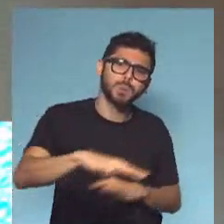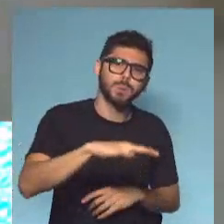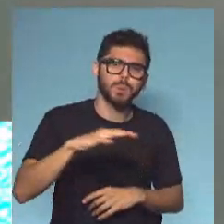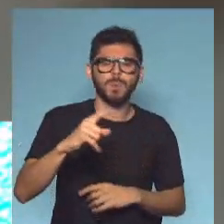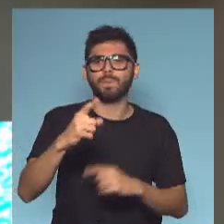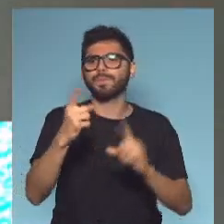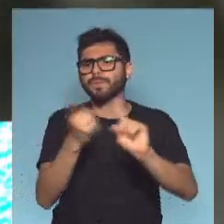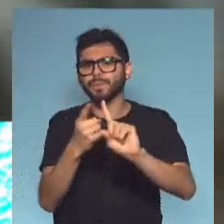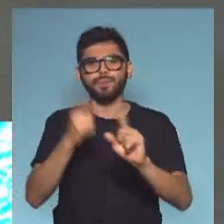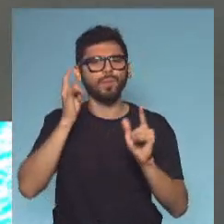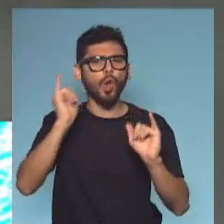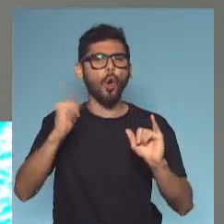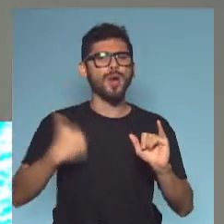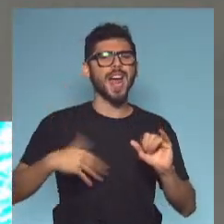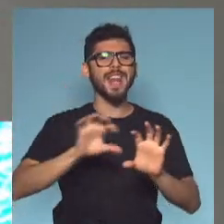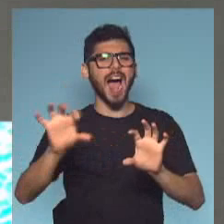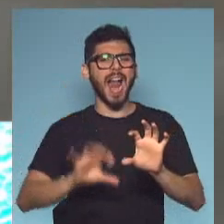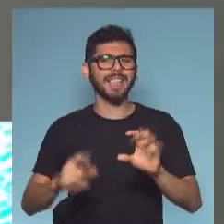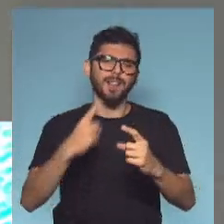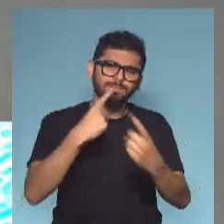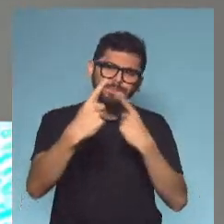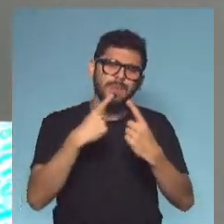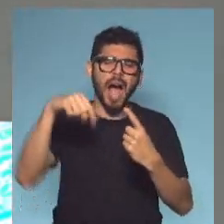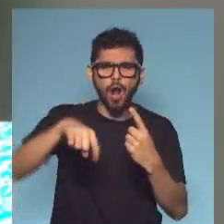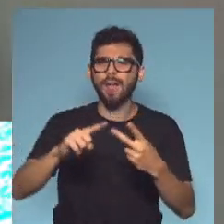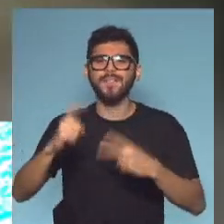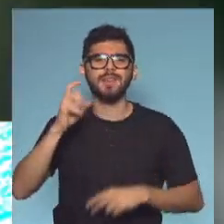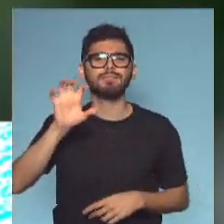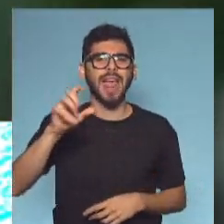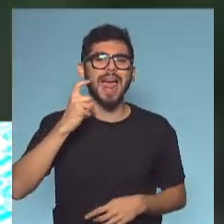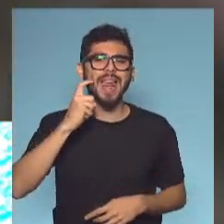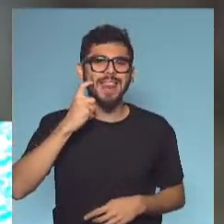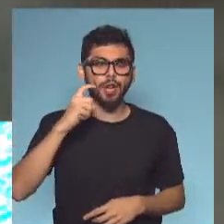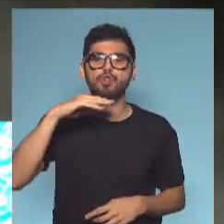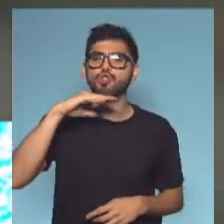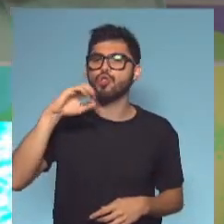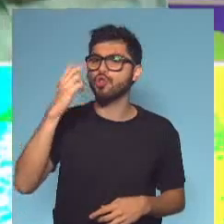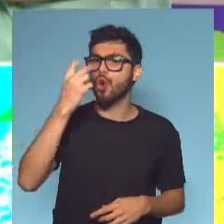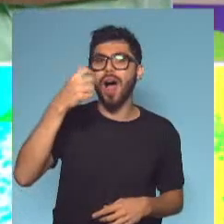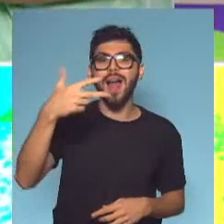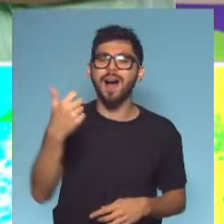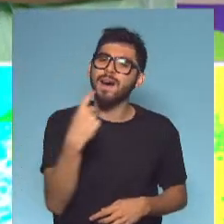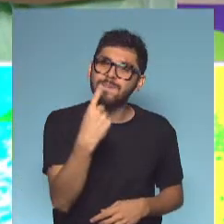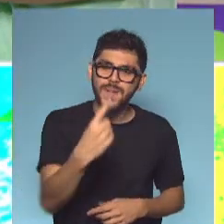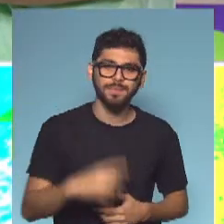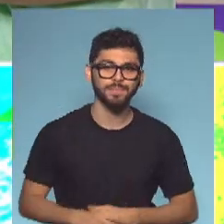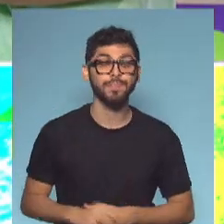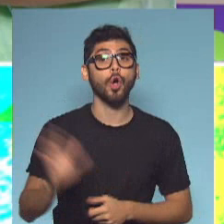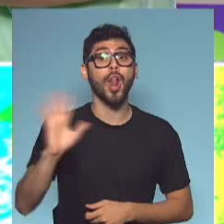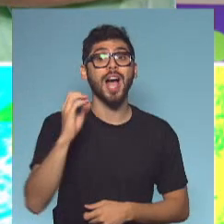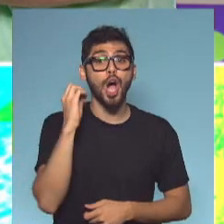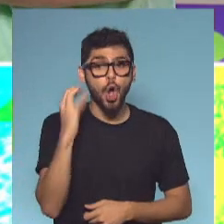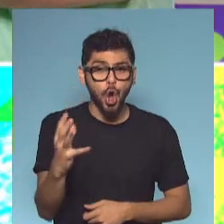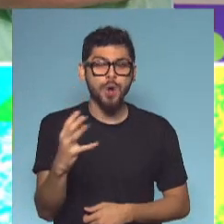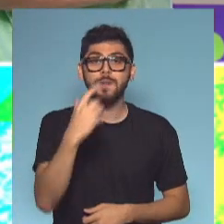los pibes y pibas de toda la República Argentina. Nos vamos a Entre Ríos, que Joana tiene una pregunta. Chicos, ¿cómo están? Yo